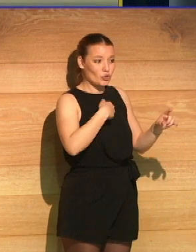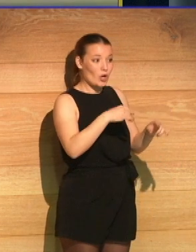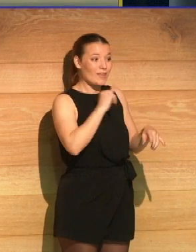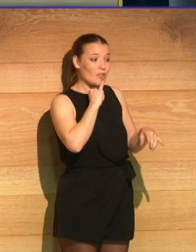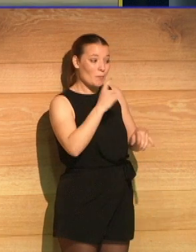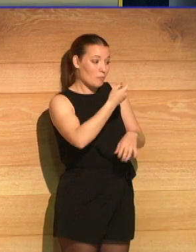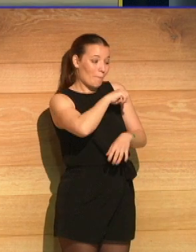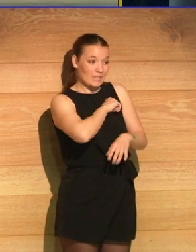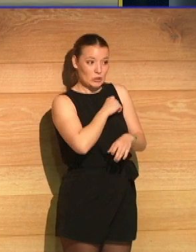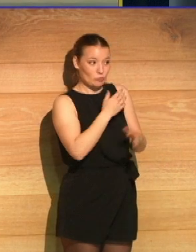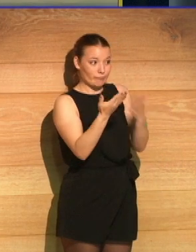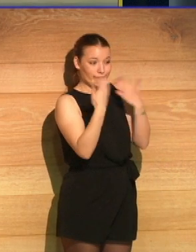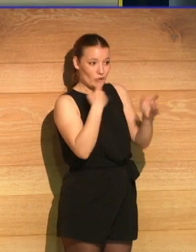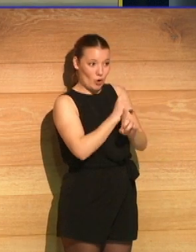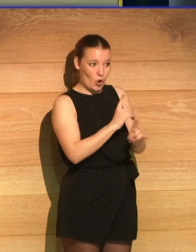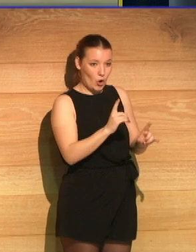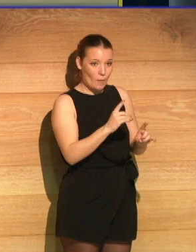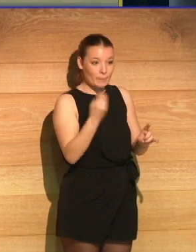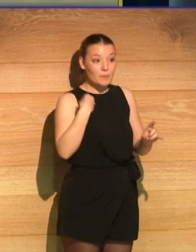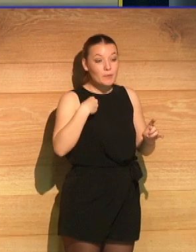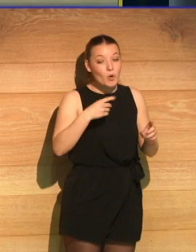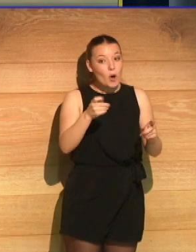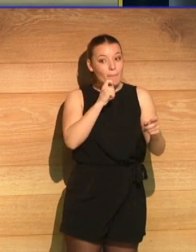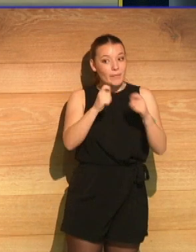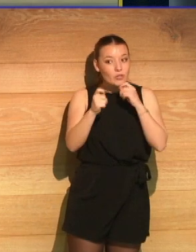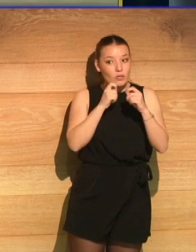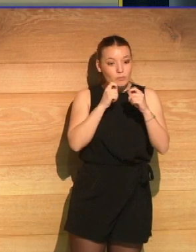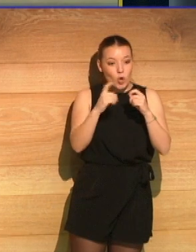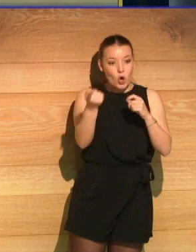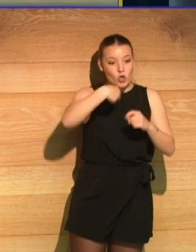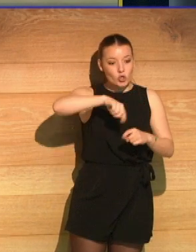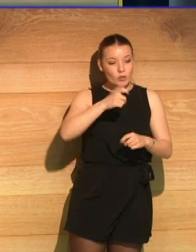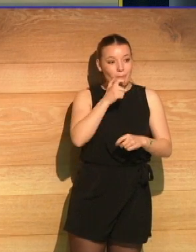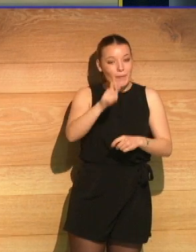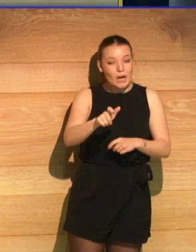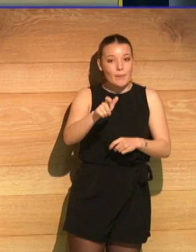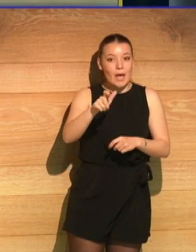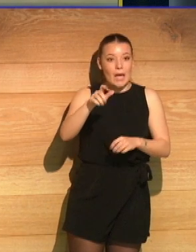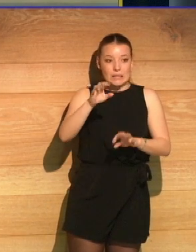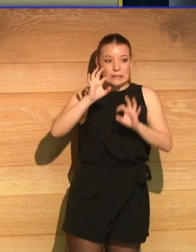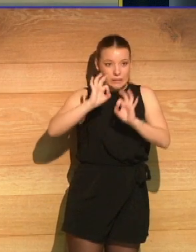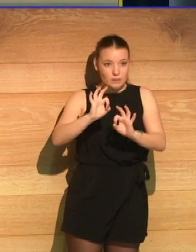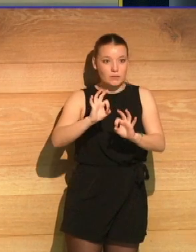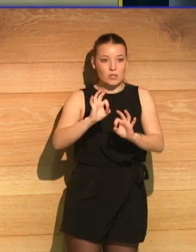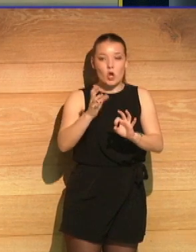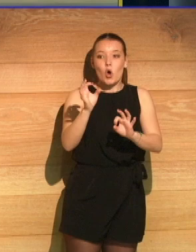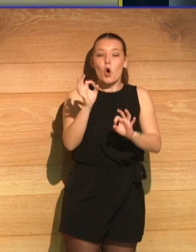¿Qué símbolos? Al igual que en el periodismo tenemos esa palabra antropoceno O, por